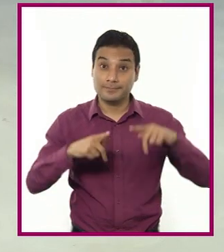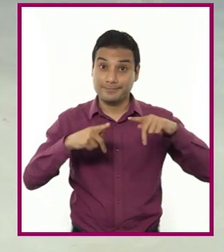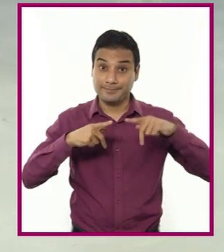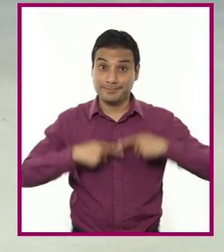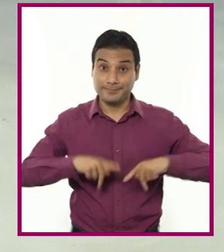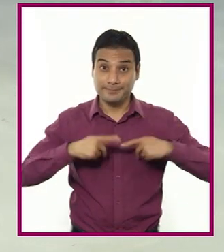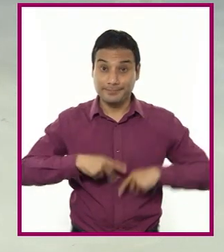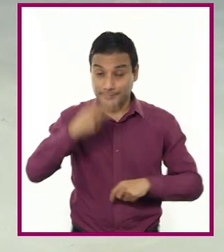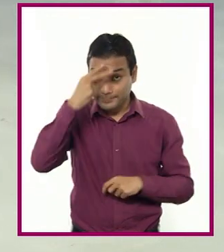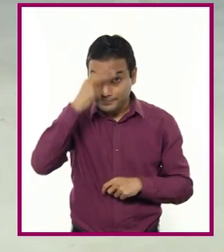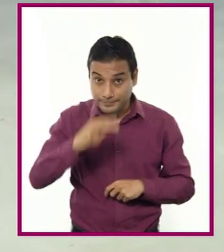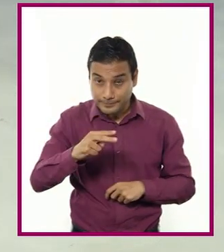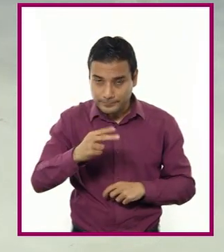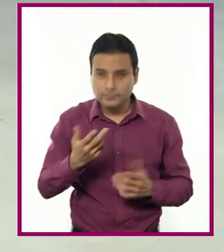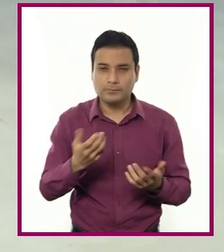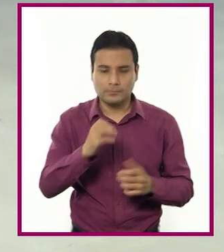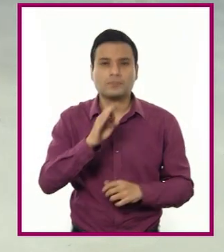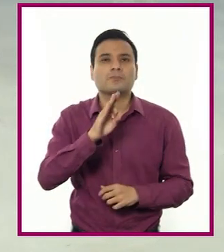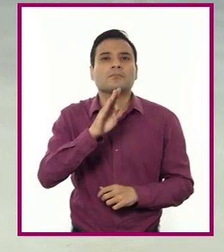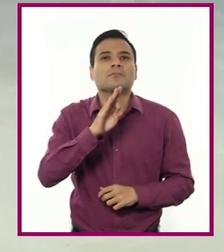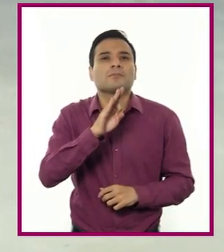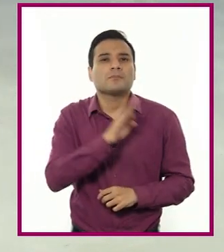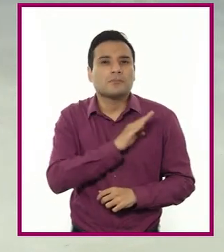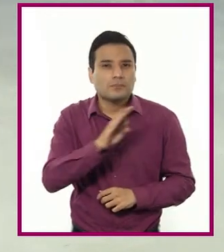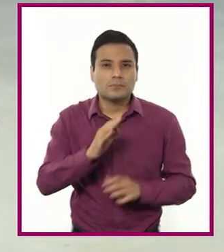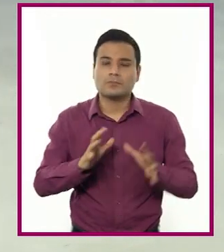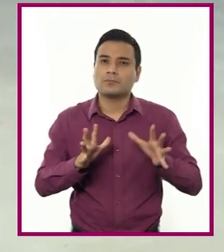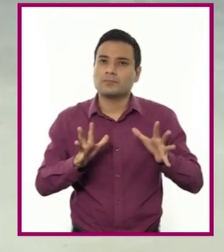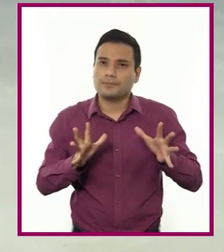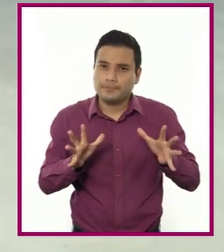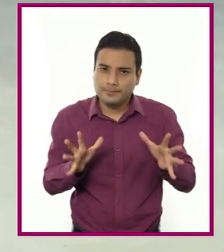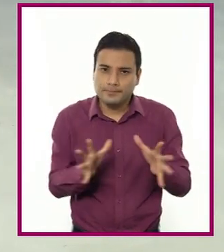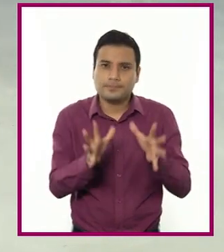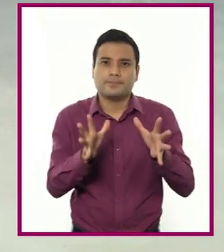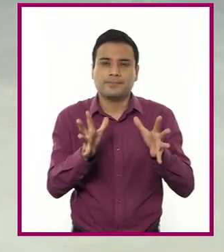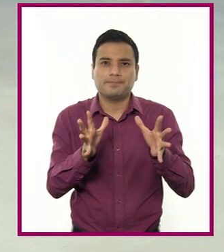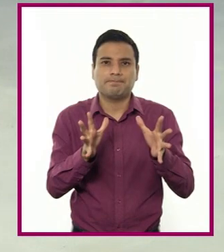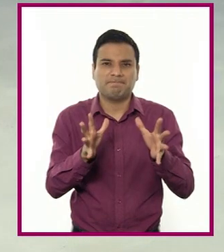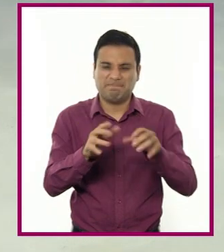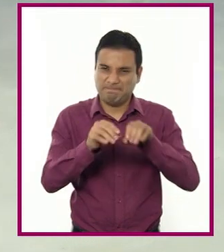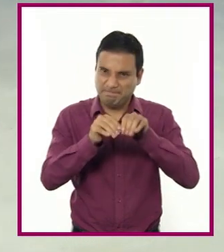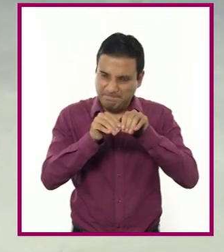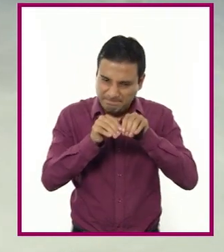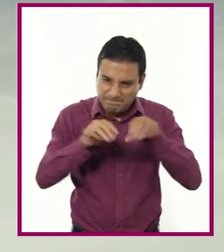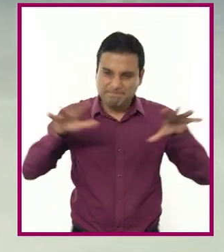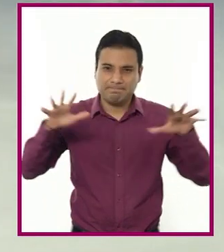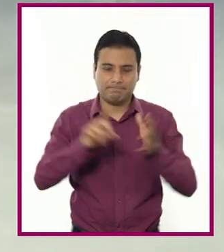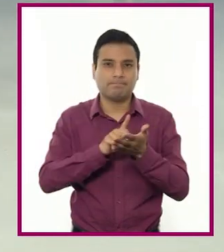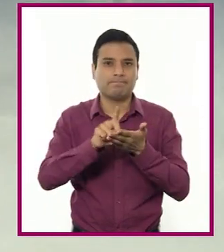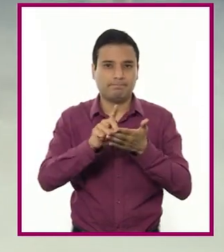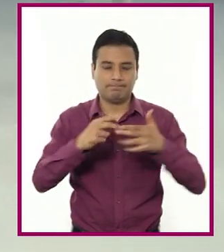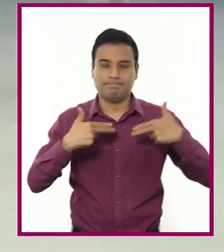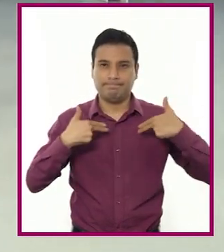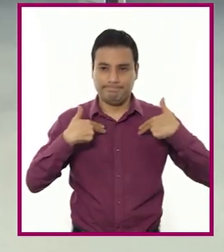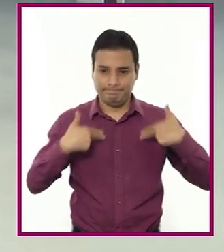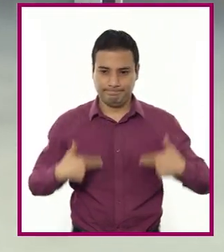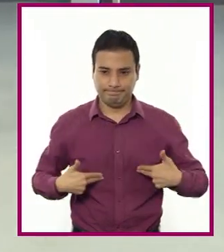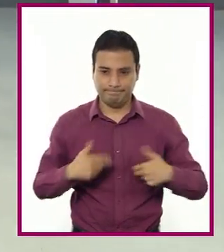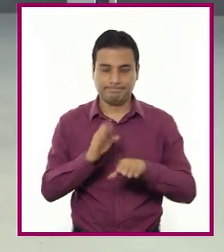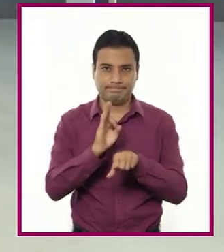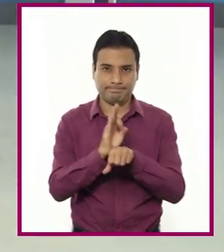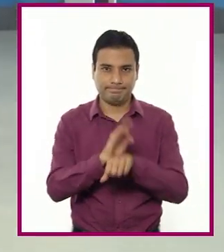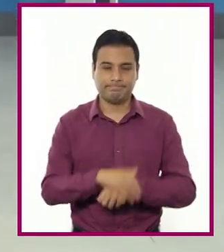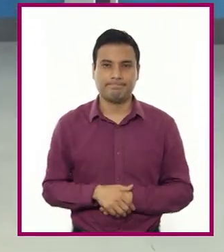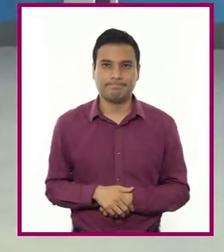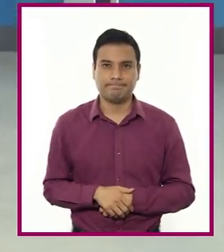país un marco jurídico para la promoción, ejercicio y defensa de los derechos humanos.